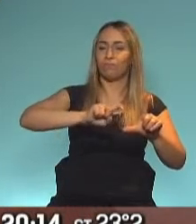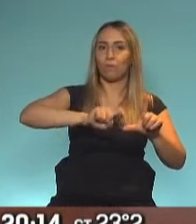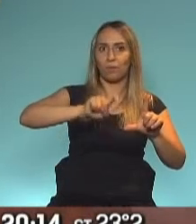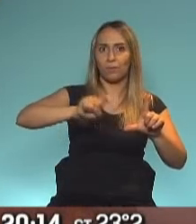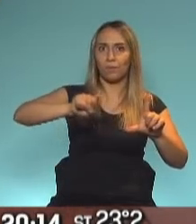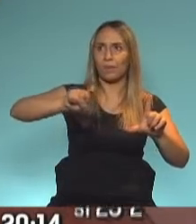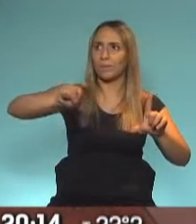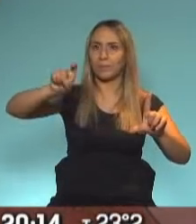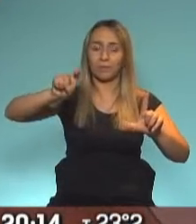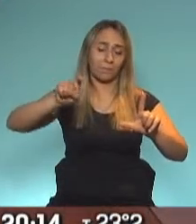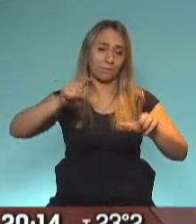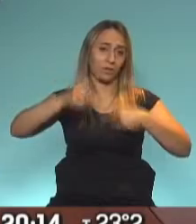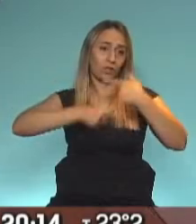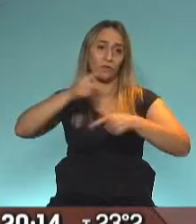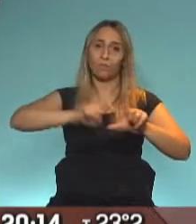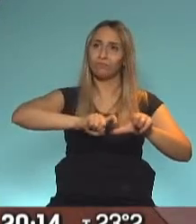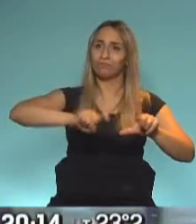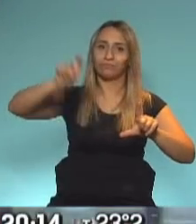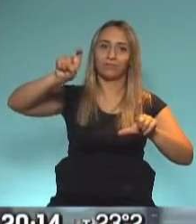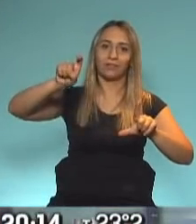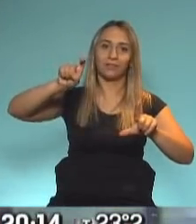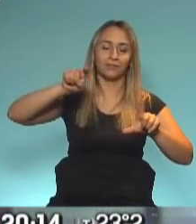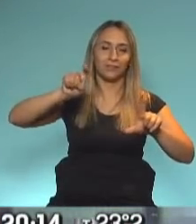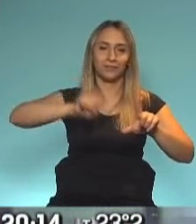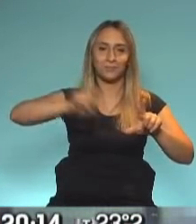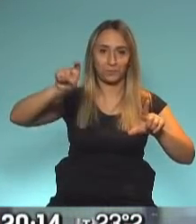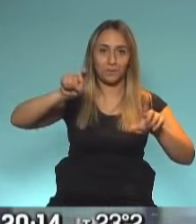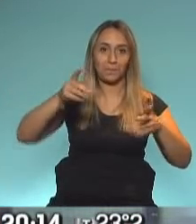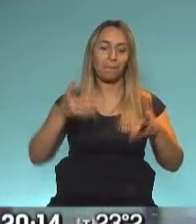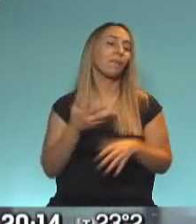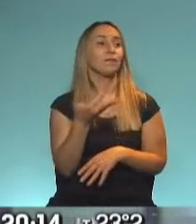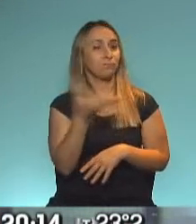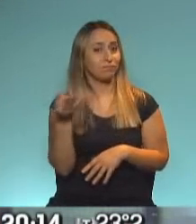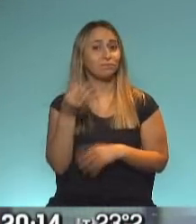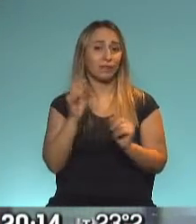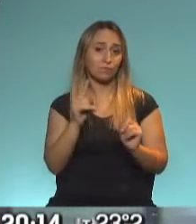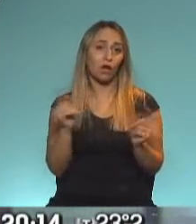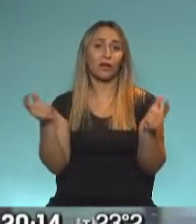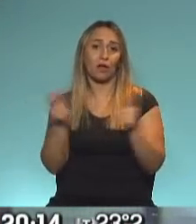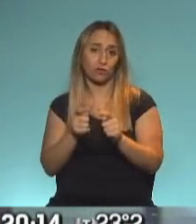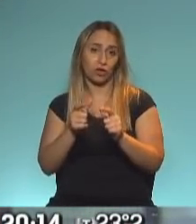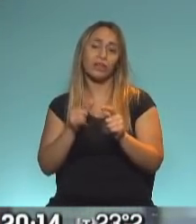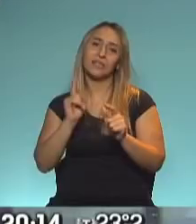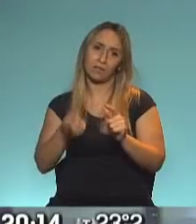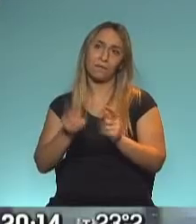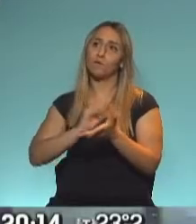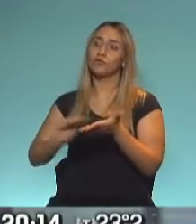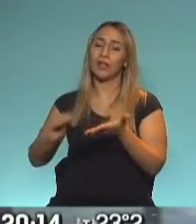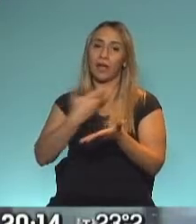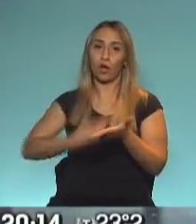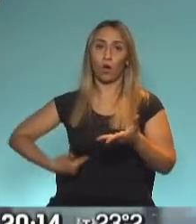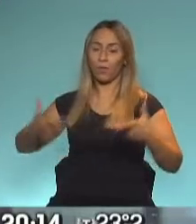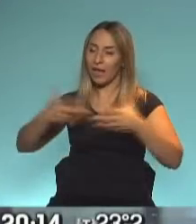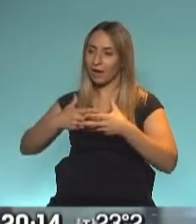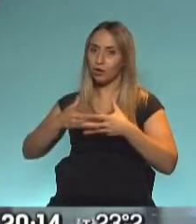delante, no hacia abajo. Sí, Ariel, y el tono que hay, el tono de esa reunión y el tono que hay hoy entre los funcionarios y en el gobierno, la verdad es